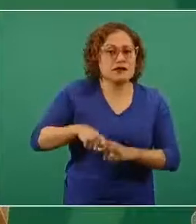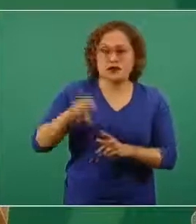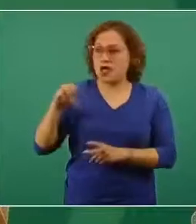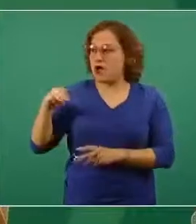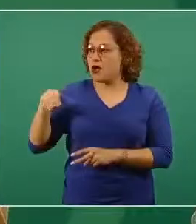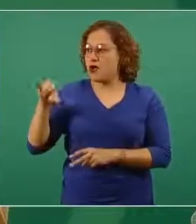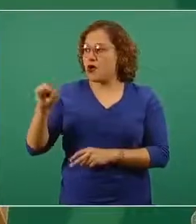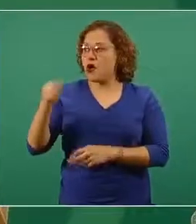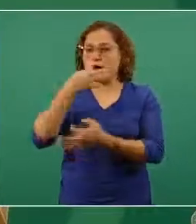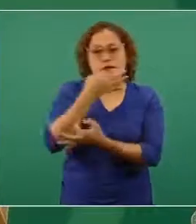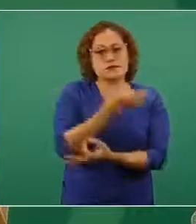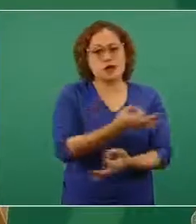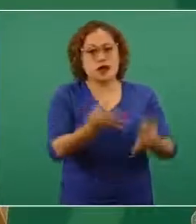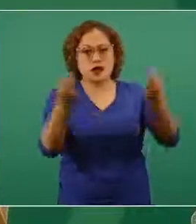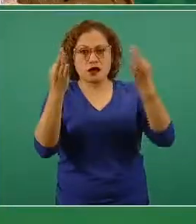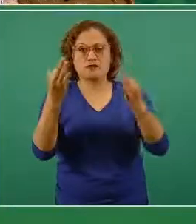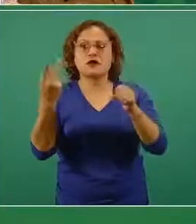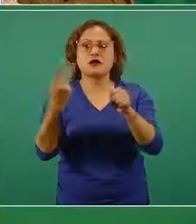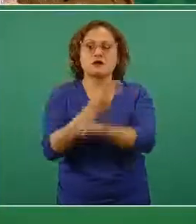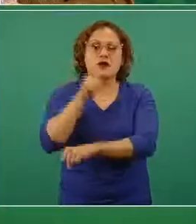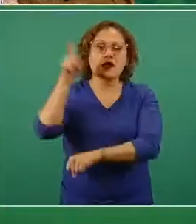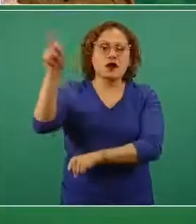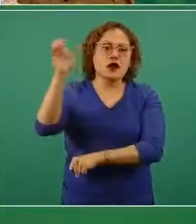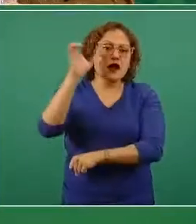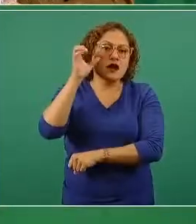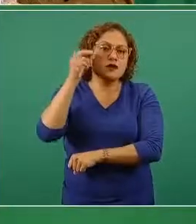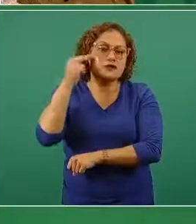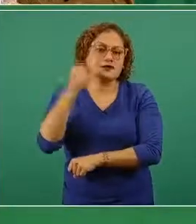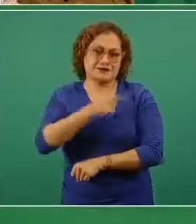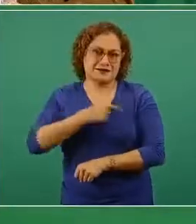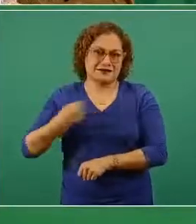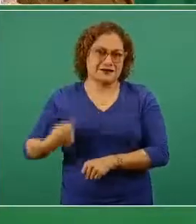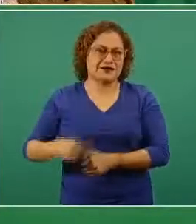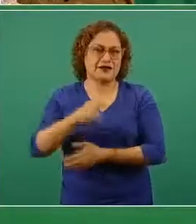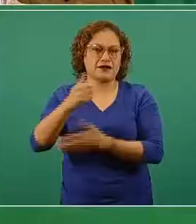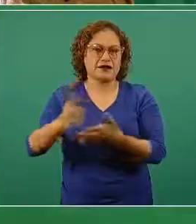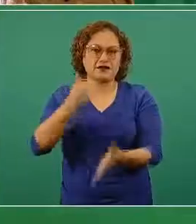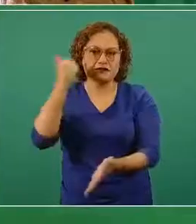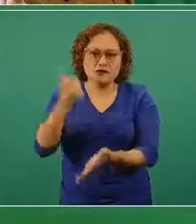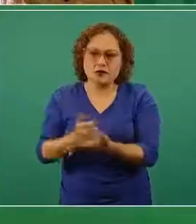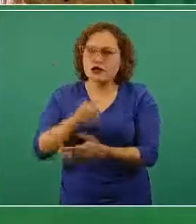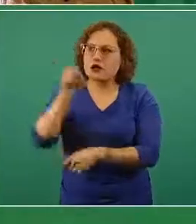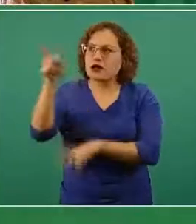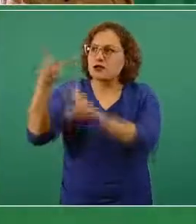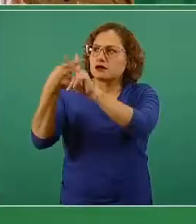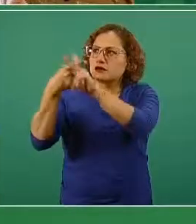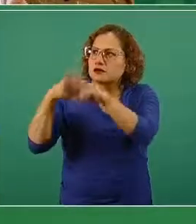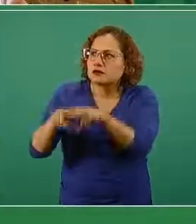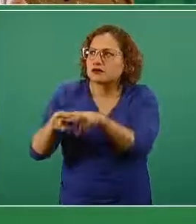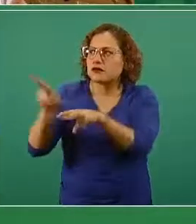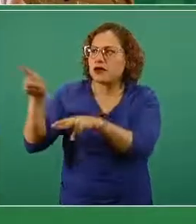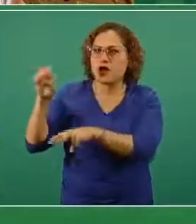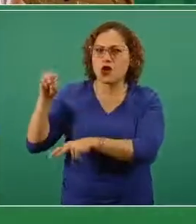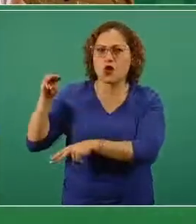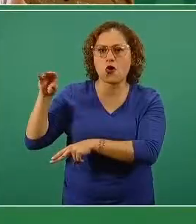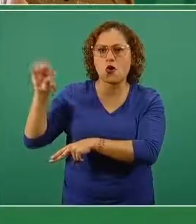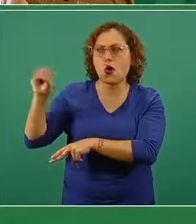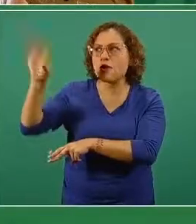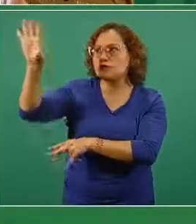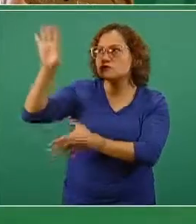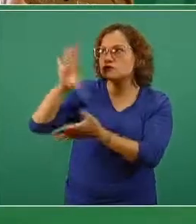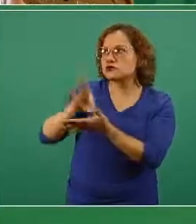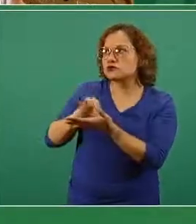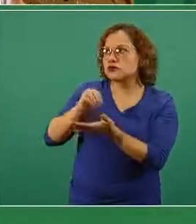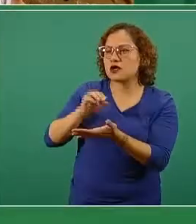lo que estaba ocurriendo en Wuhan, China, y cómo fue que después de estos casos, de